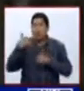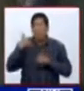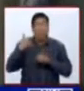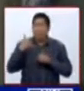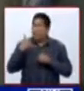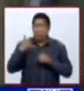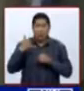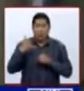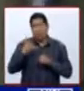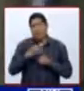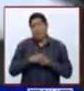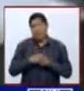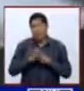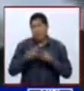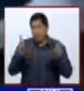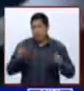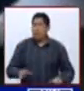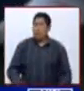llamadas.